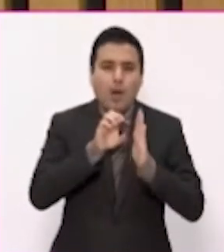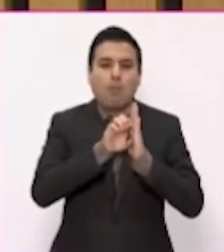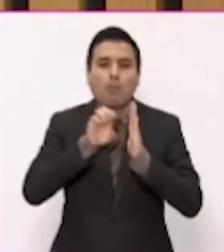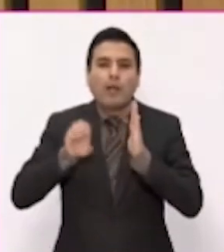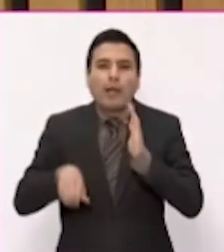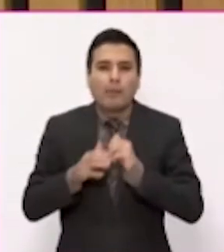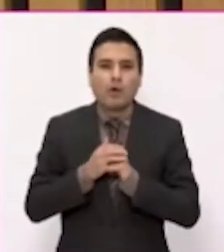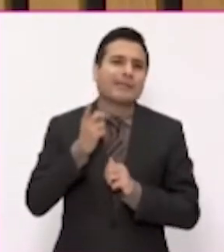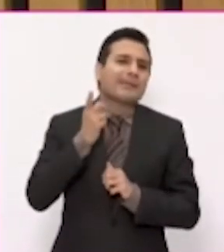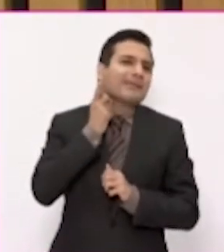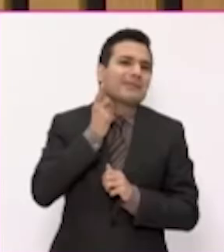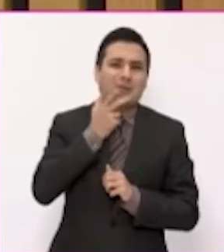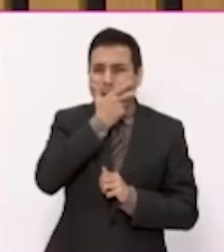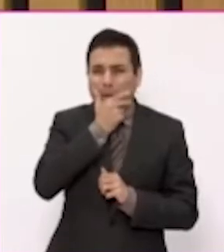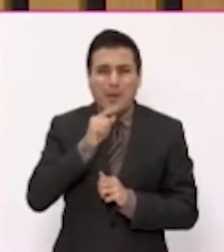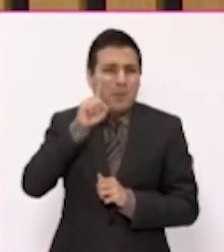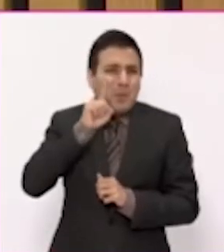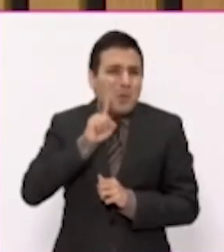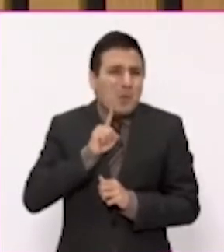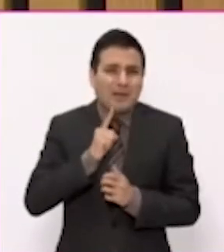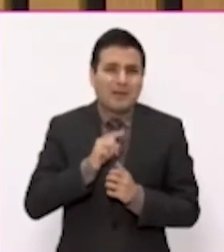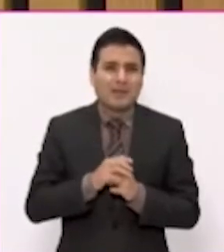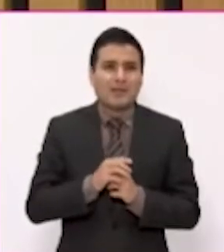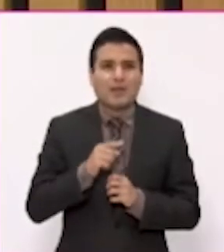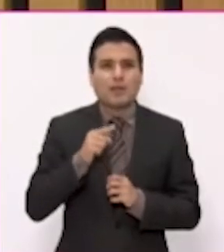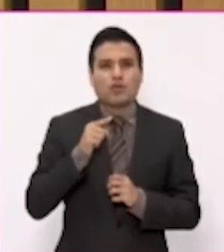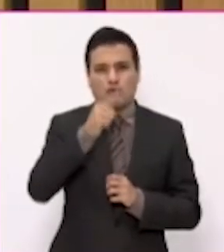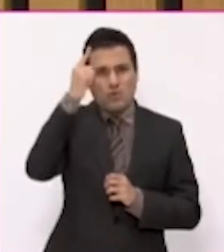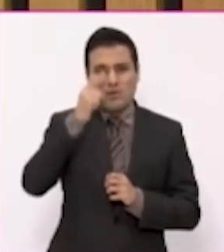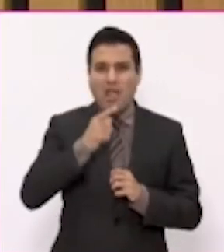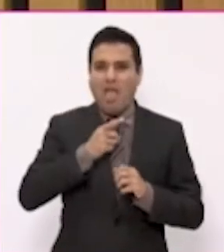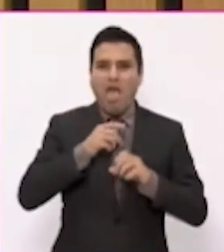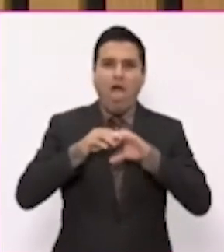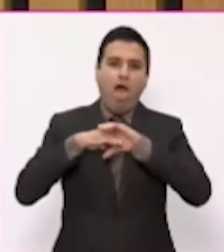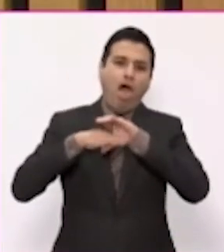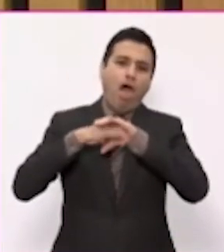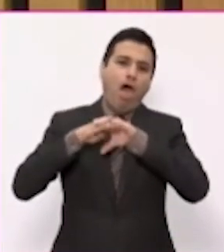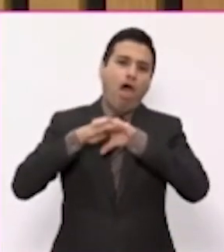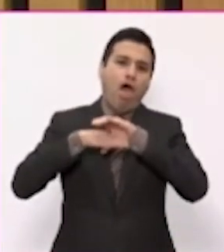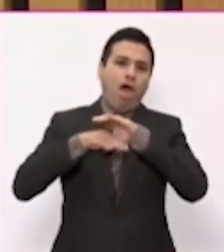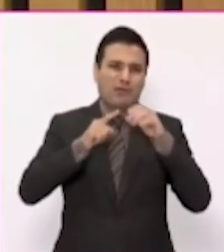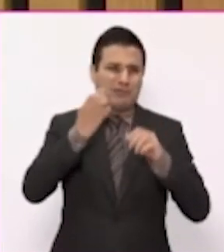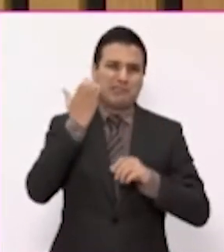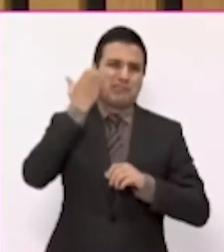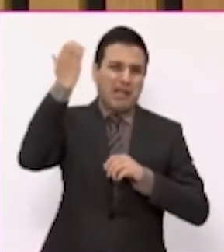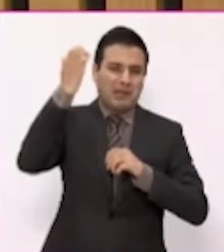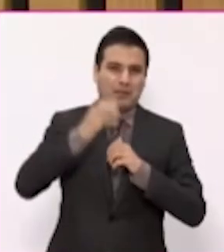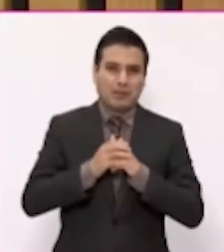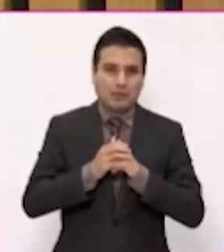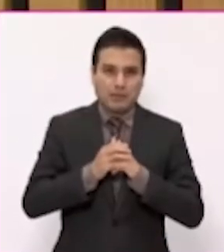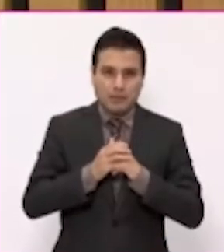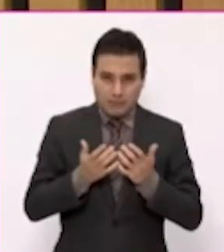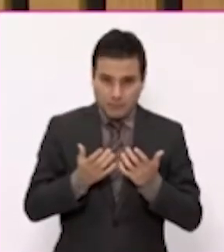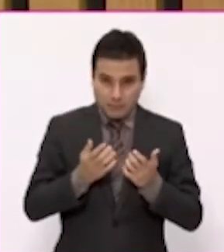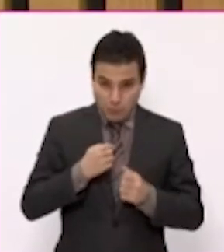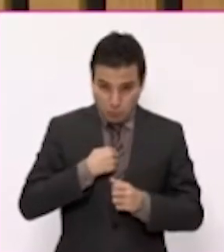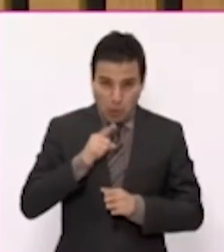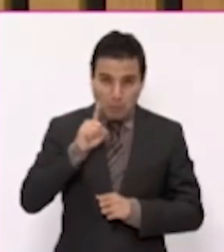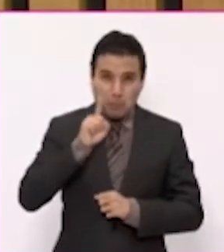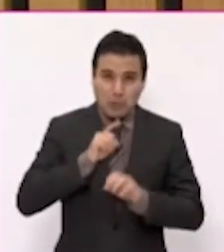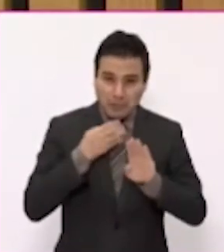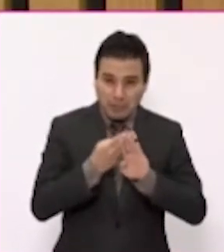legislador, legisladora o cualquier persona que es más bocón que la chingada, sería ridículo que me venga a acusar de violencia de género, porque saben que